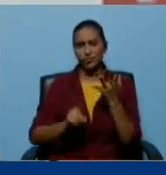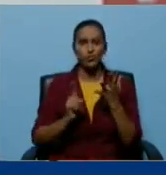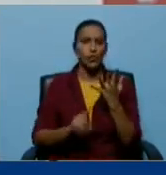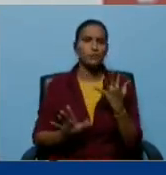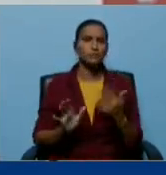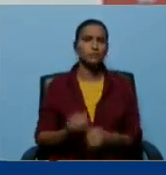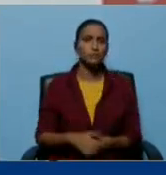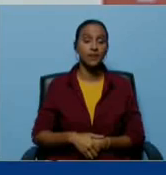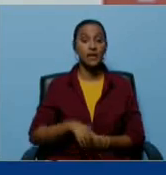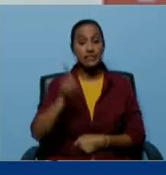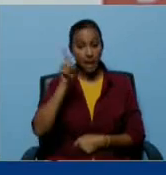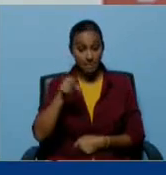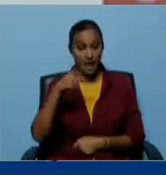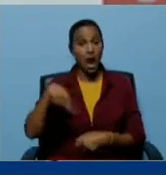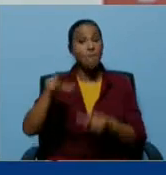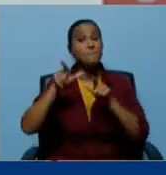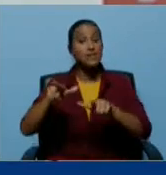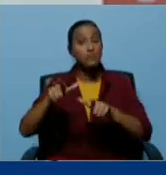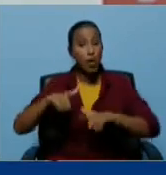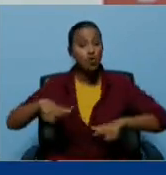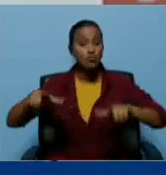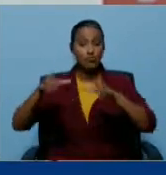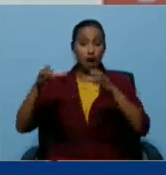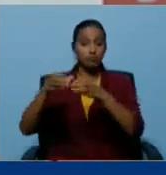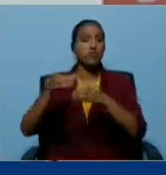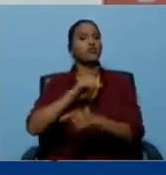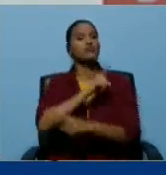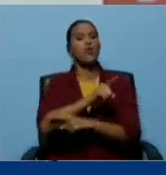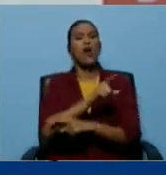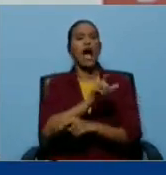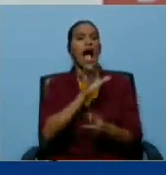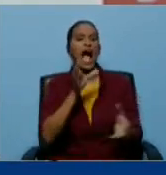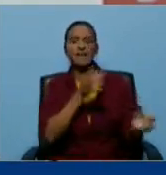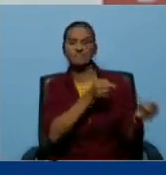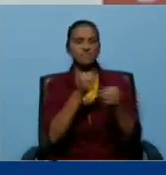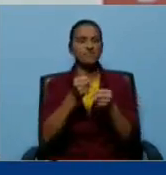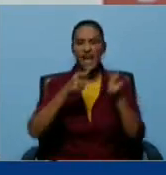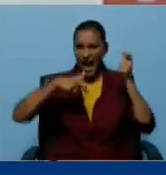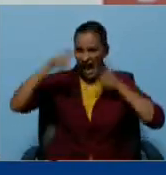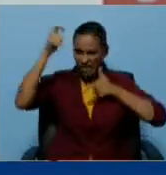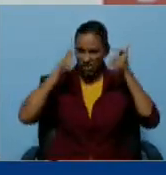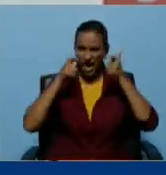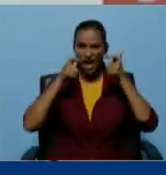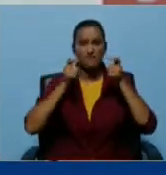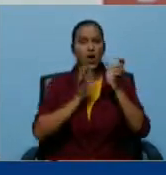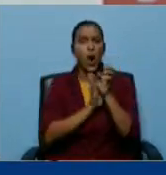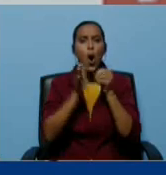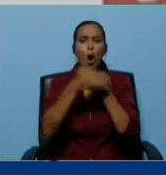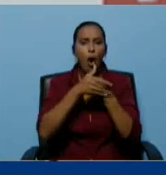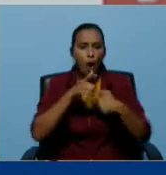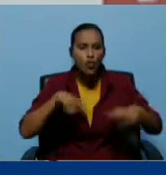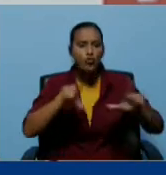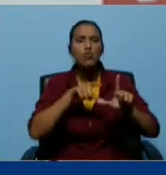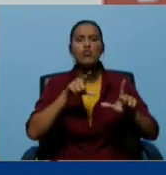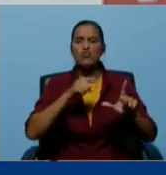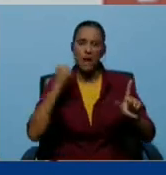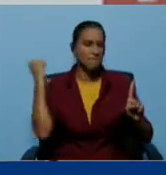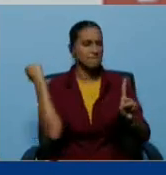Desde ahí dieron la orden de llevarse a Chávez a un lugar oscuro y que apareciera muerto.